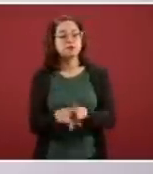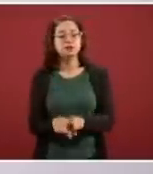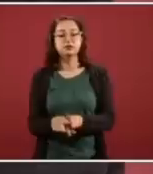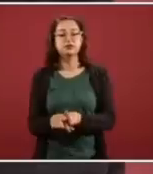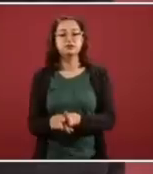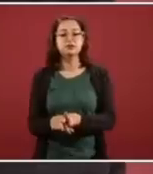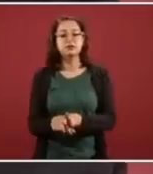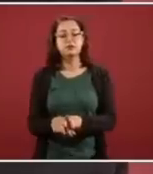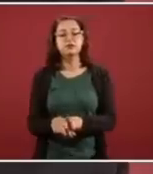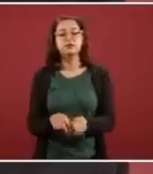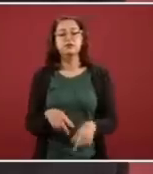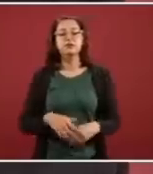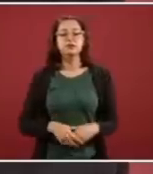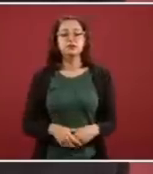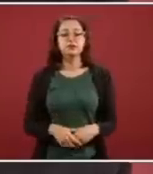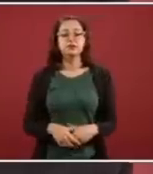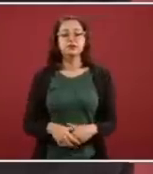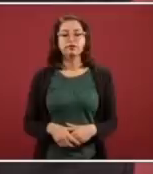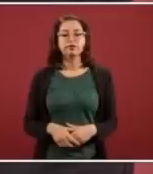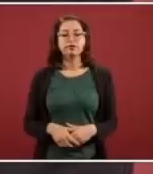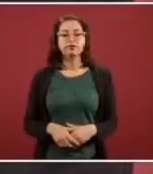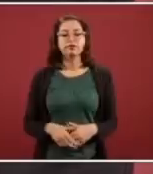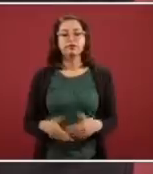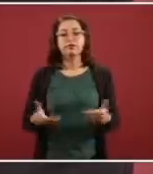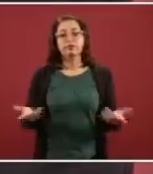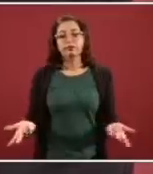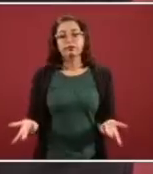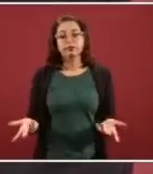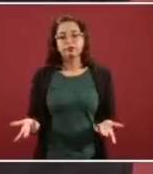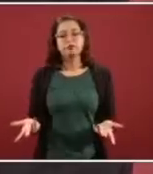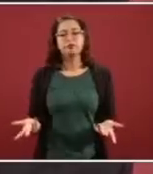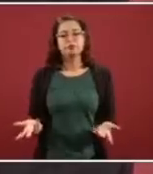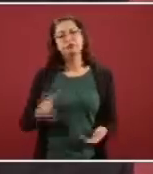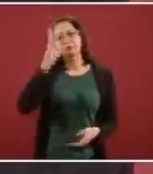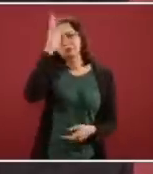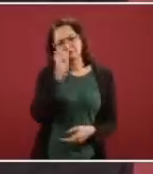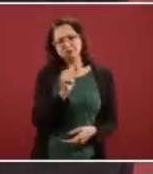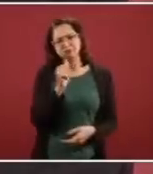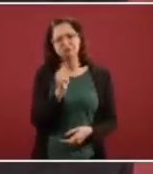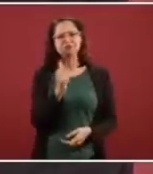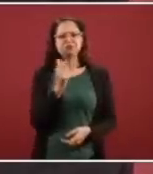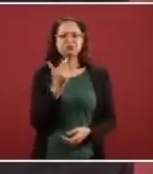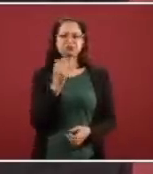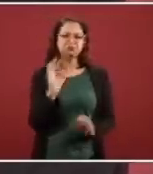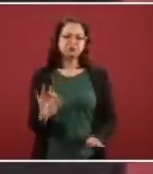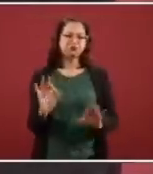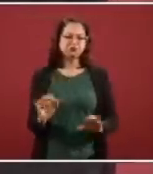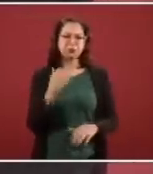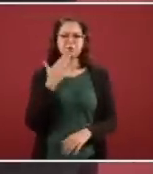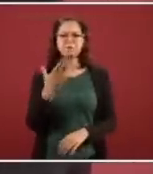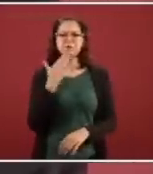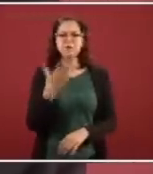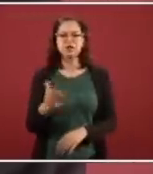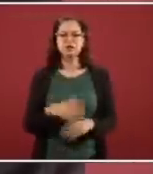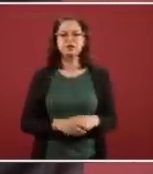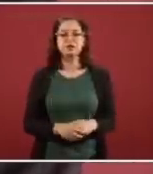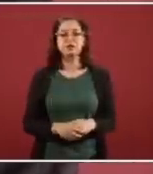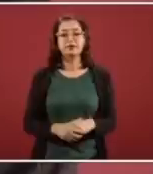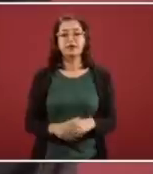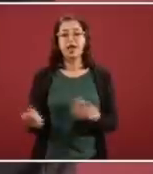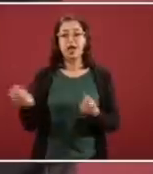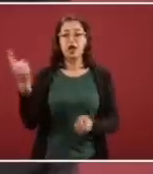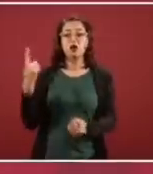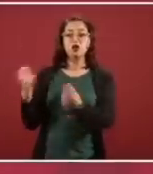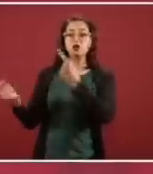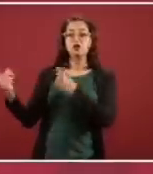estás preguntando. De modo que fue un buen acuerdo. Pensaban algunos que no se iba a